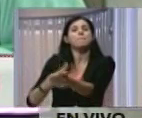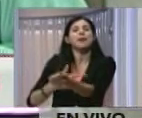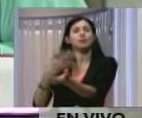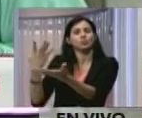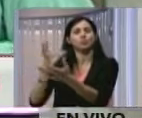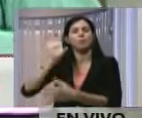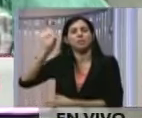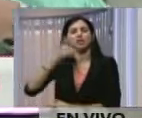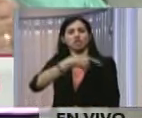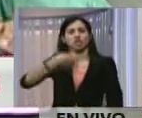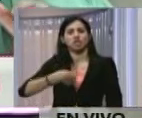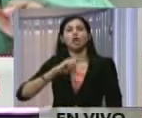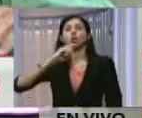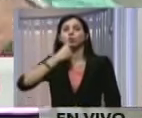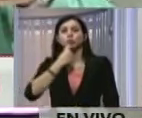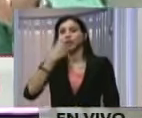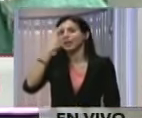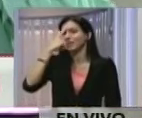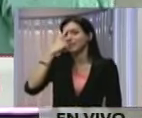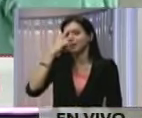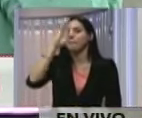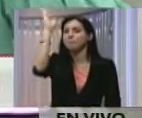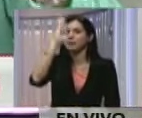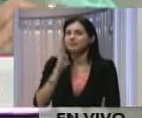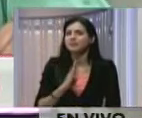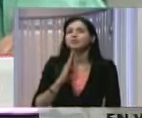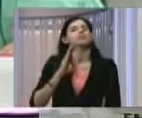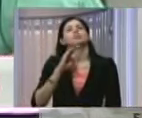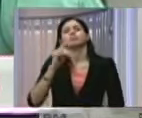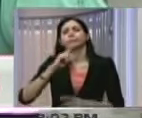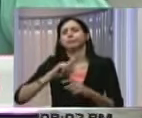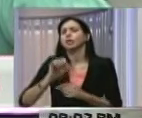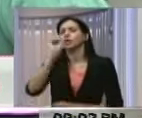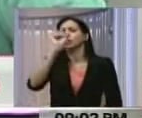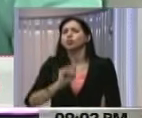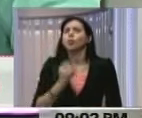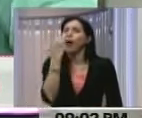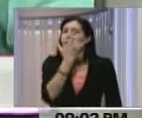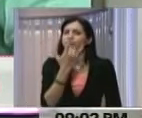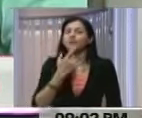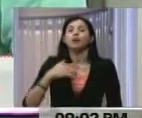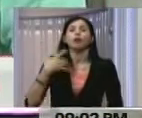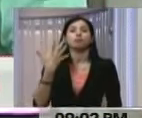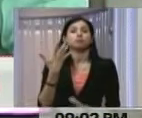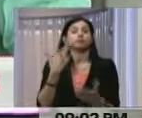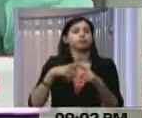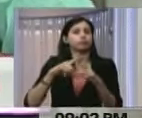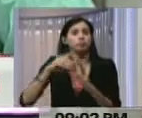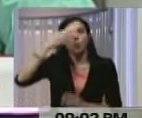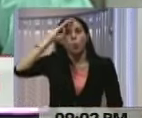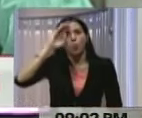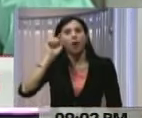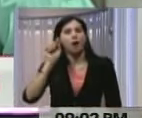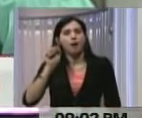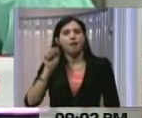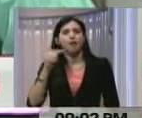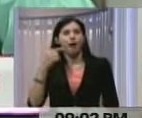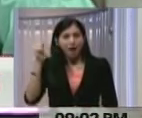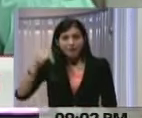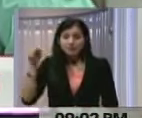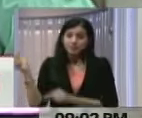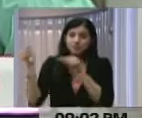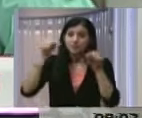de Rusia, de la India, de Brasil, del BRICS, de Sudáfrica, de Cuba, ¿no? Está en Venezuela la Comisión